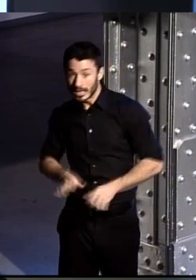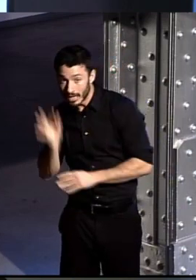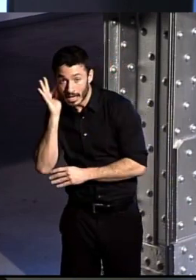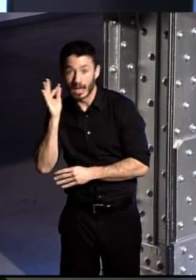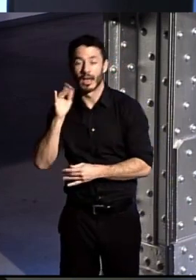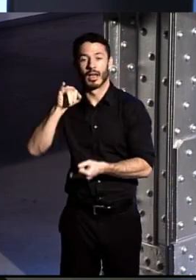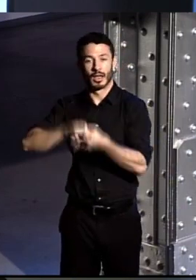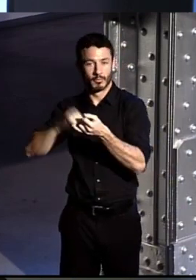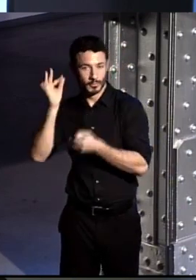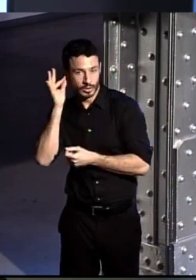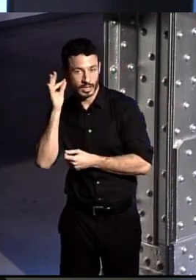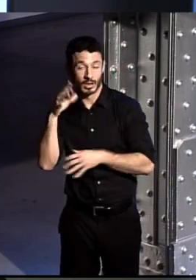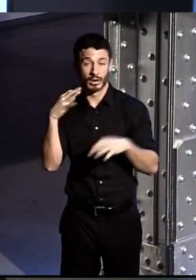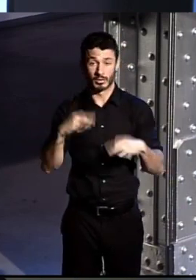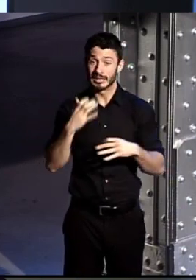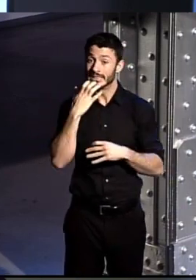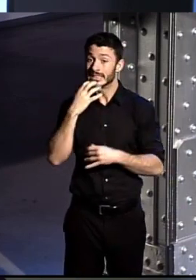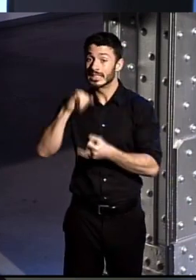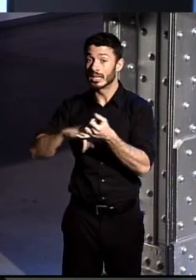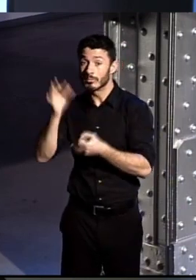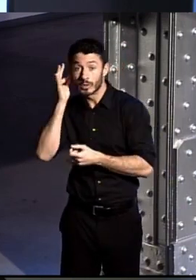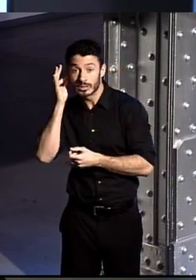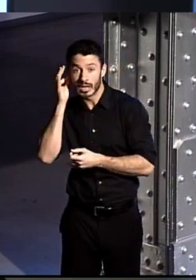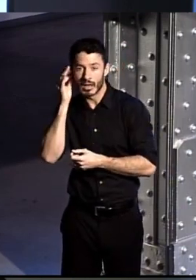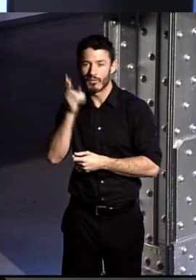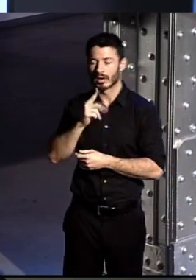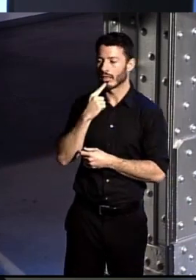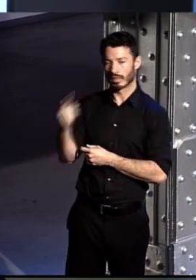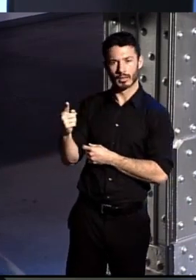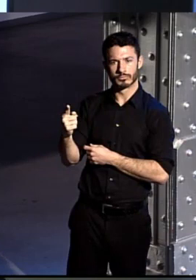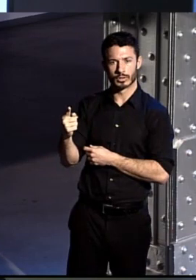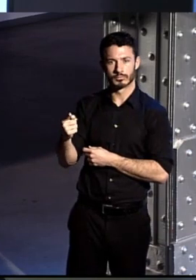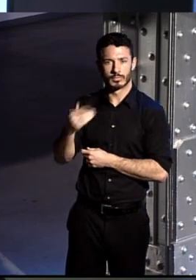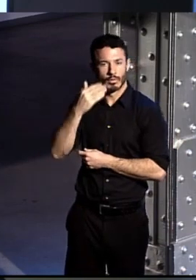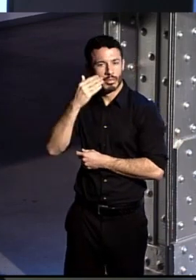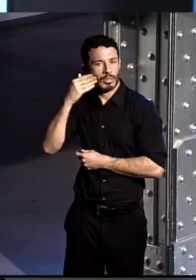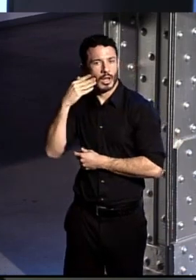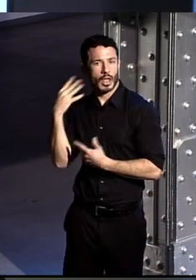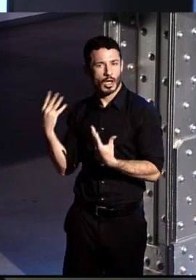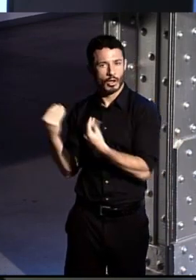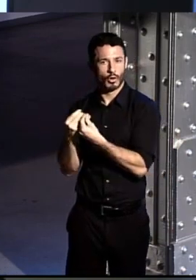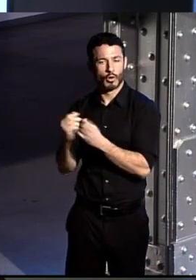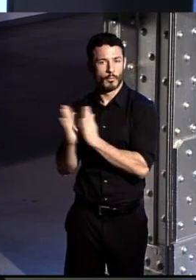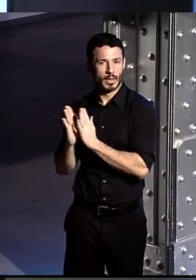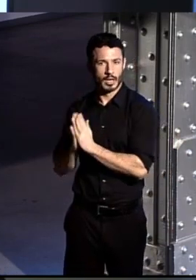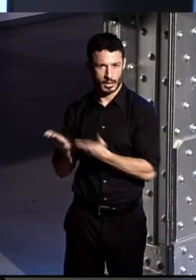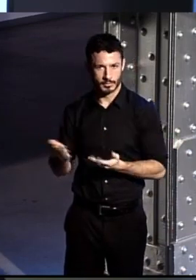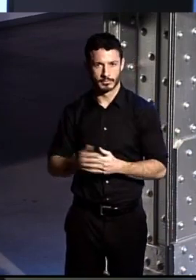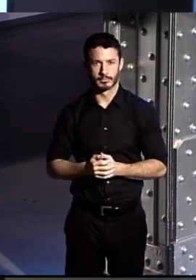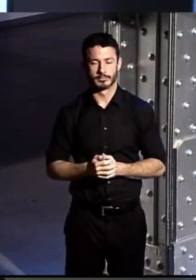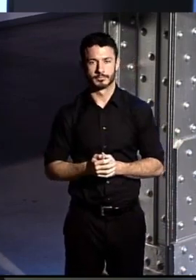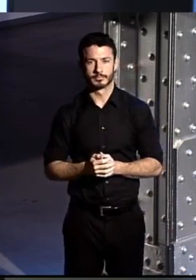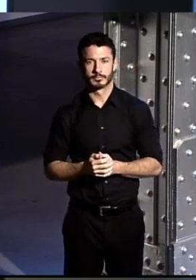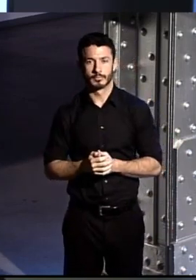Verne, cuando son las esposas, habla de ellas como de dignas compañeras. Y todo esto supone, yo así lo veo, que es